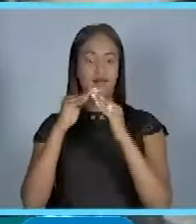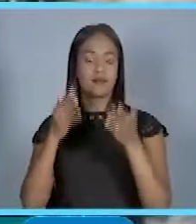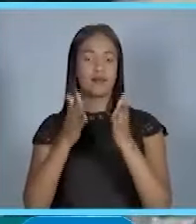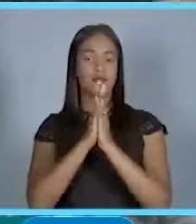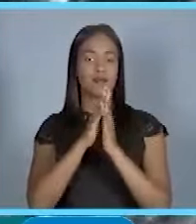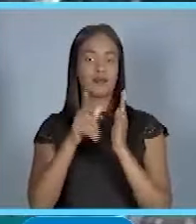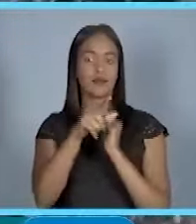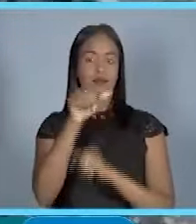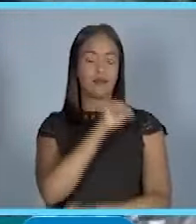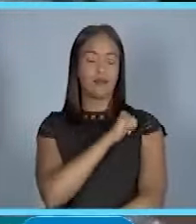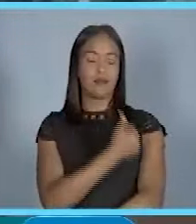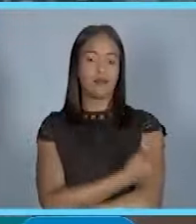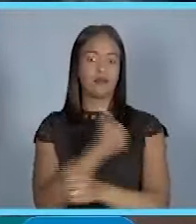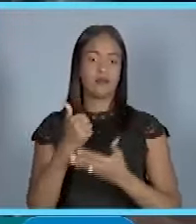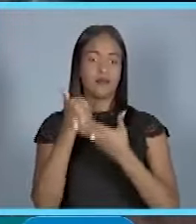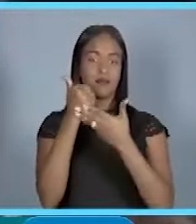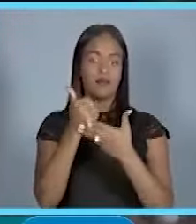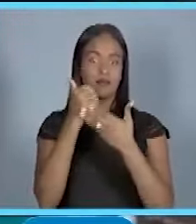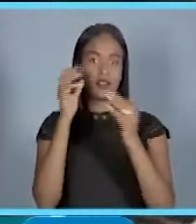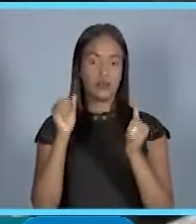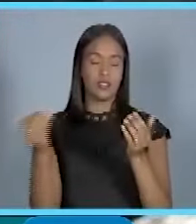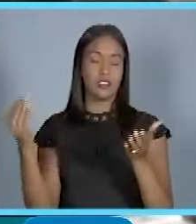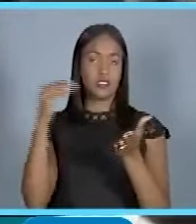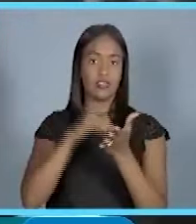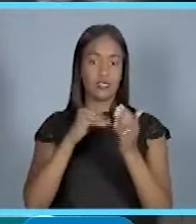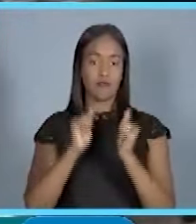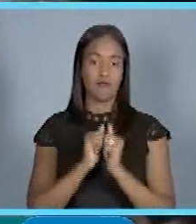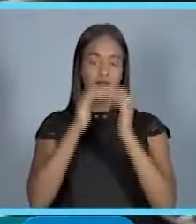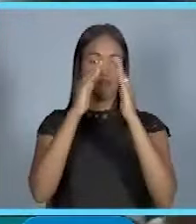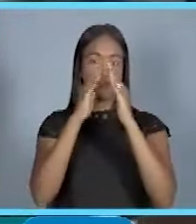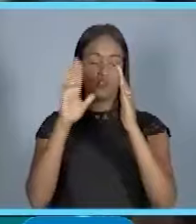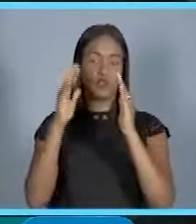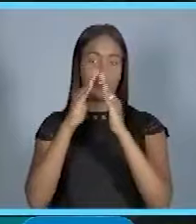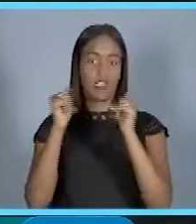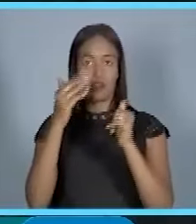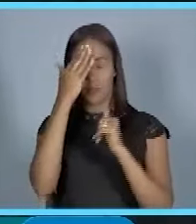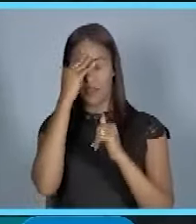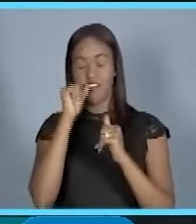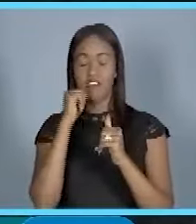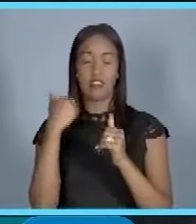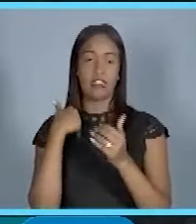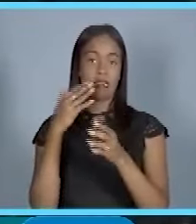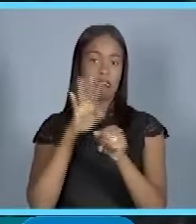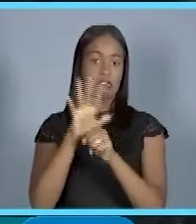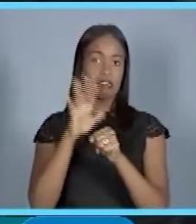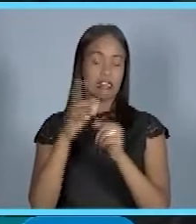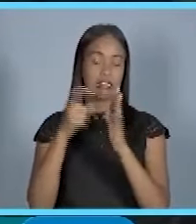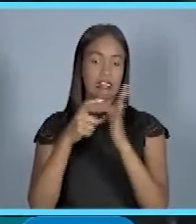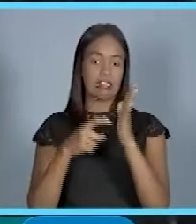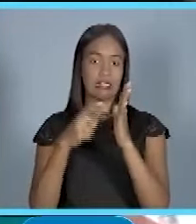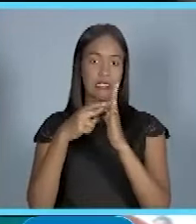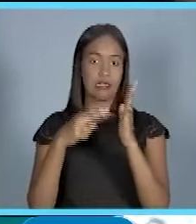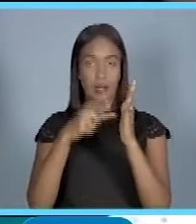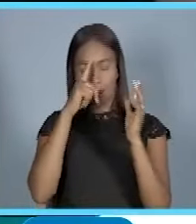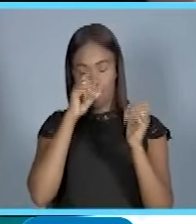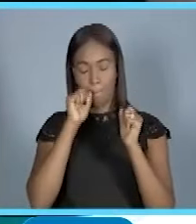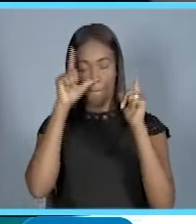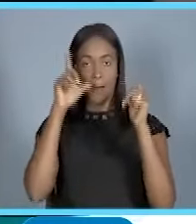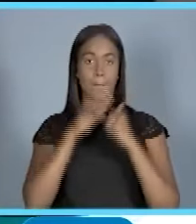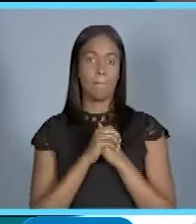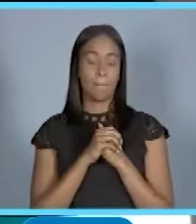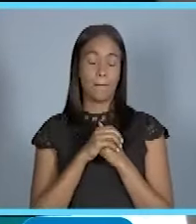a las autoridades ayudarla a levantar nuevamente sus casitas, ya que no cuentan con los recursos necesarios para levantarla. Sí,